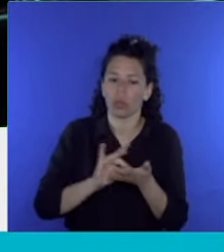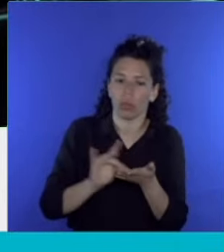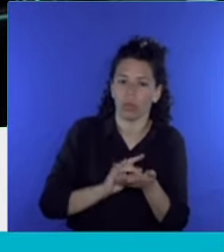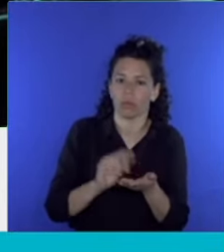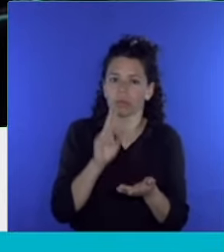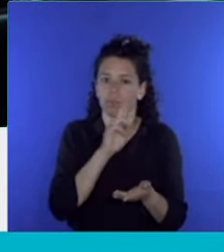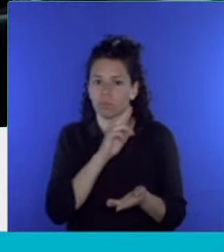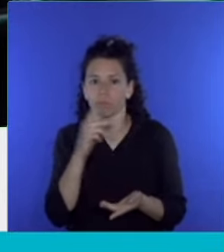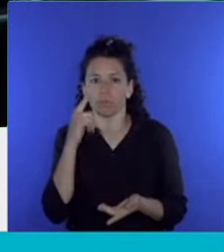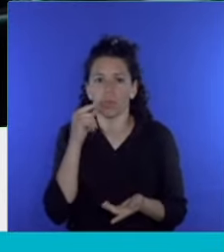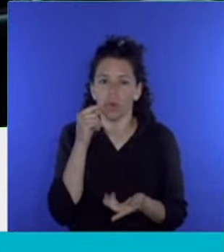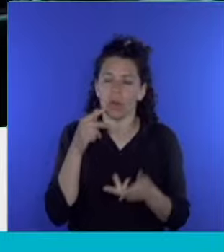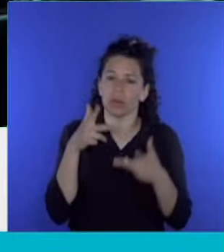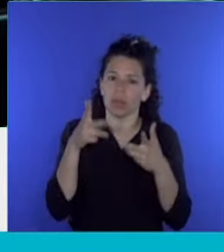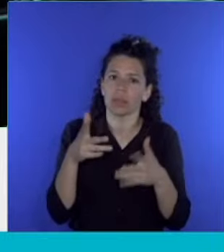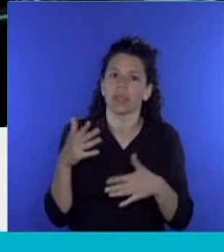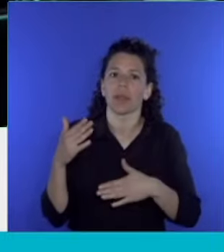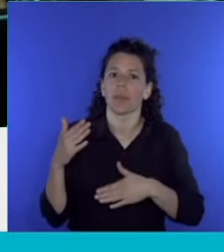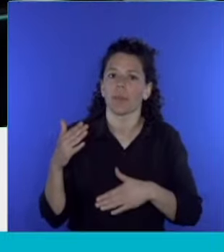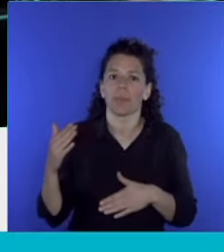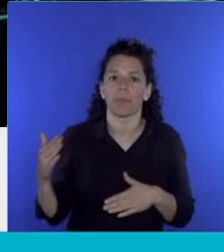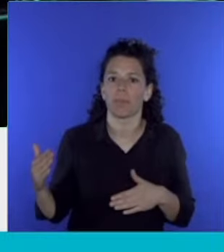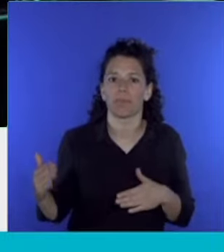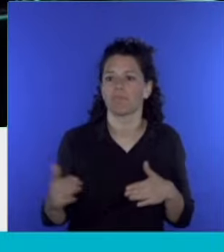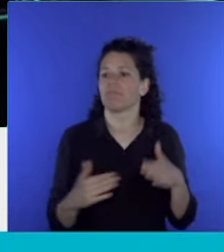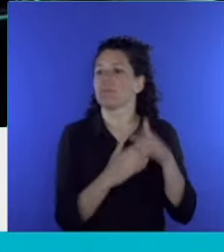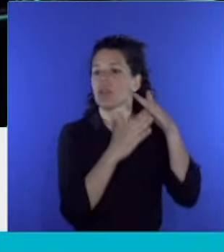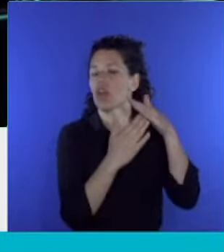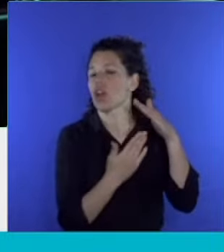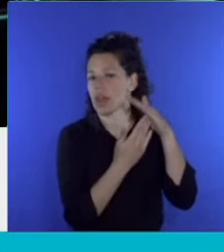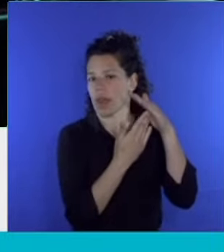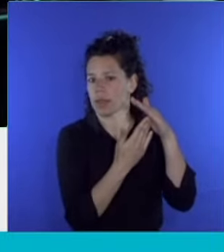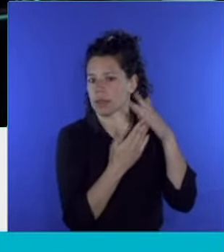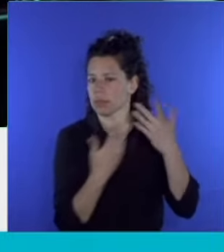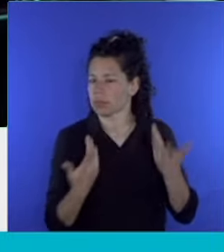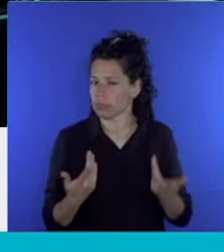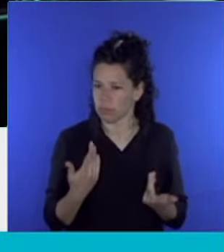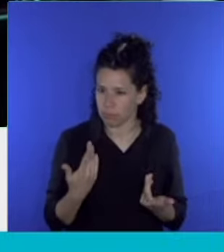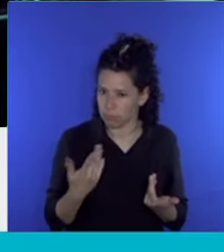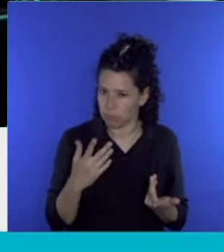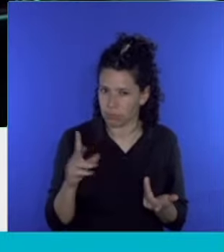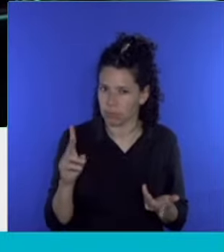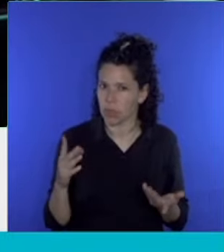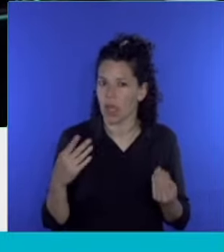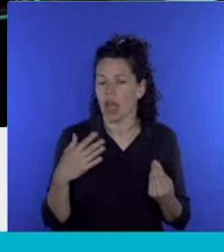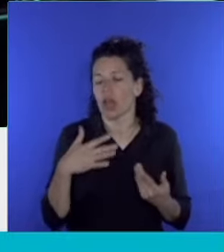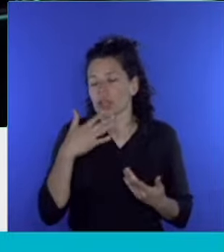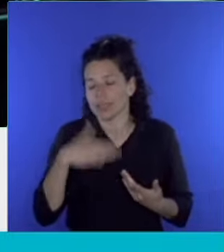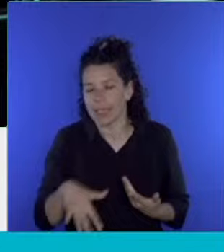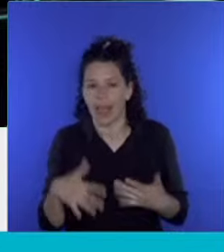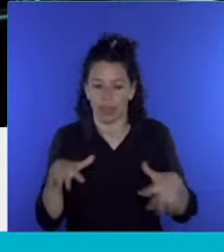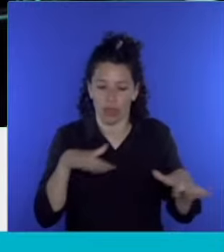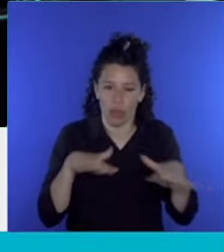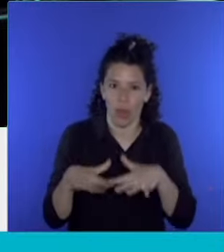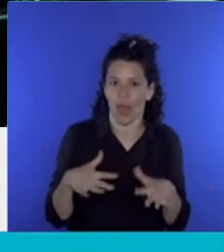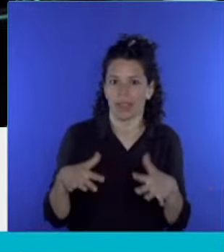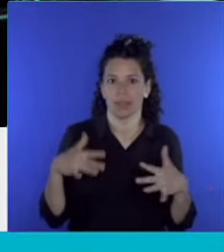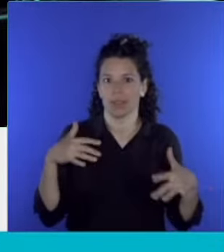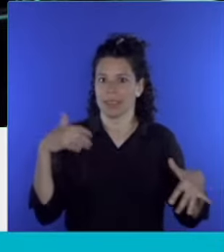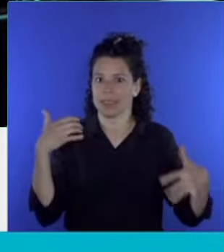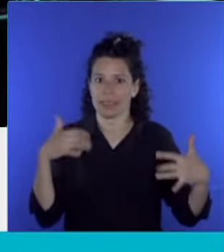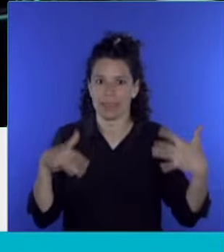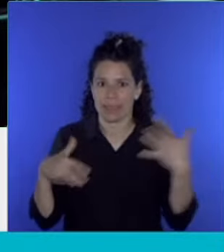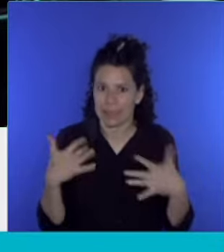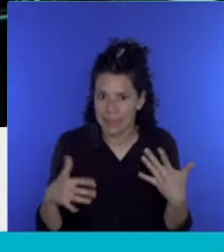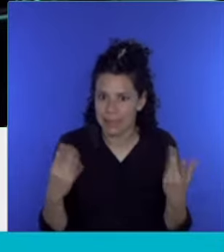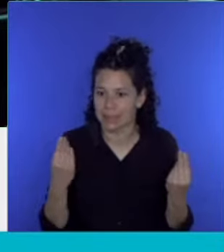diputadas hablar de prioridades y uno entiende que en el momento de crisis que estamos viviendo no